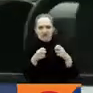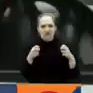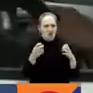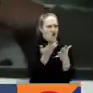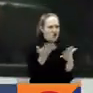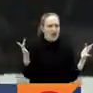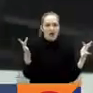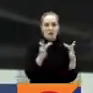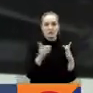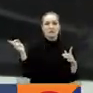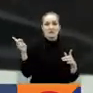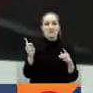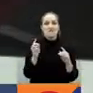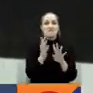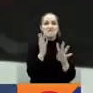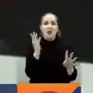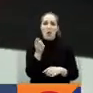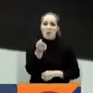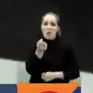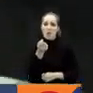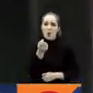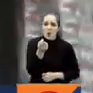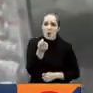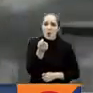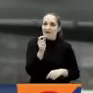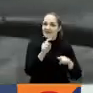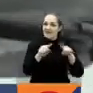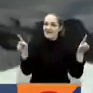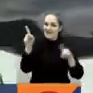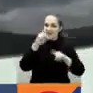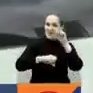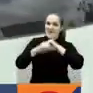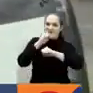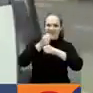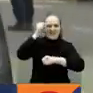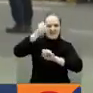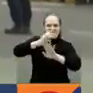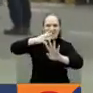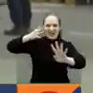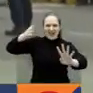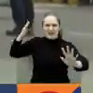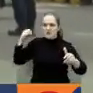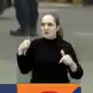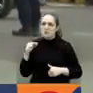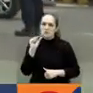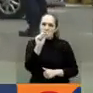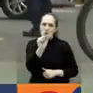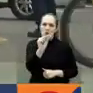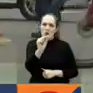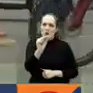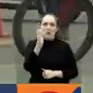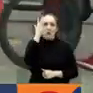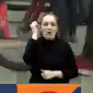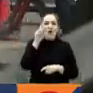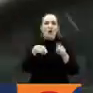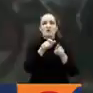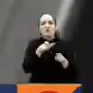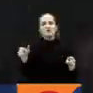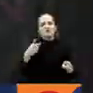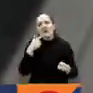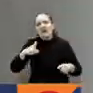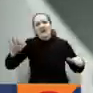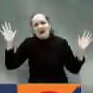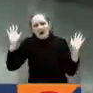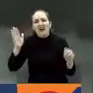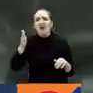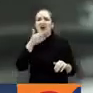filas son pocas. Muy diferente el panorama que vivimos el año anterior. Pues lo que han manifestado algunos de los compradores es que prefieren